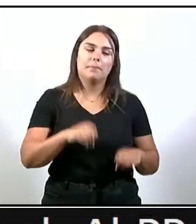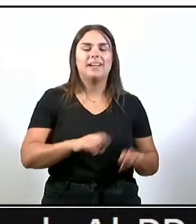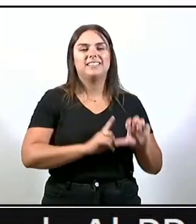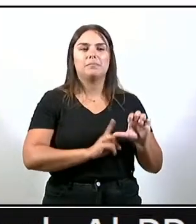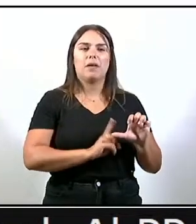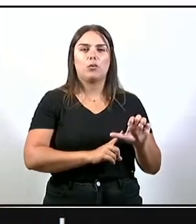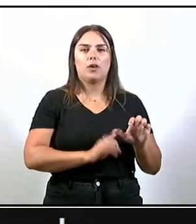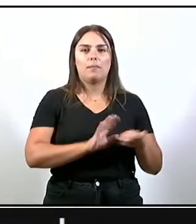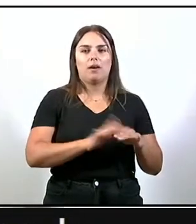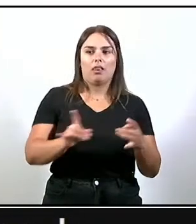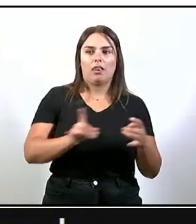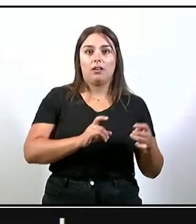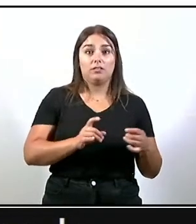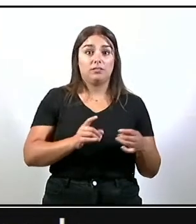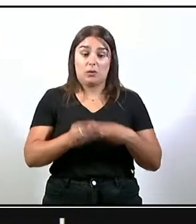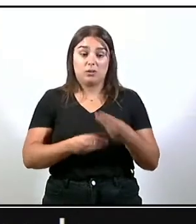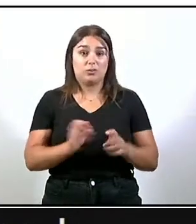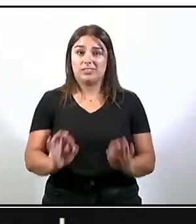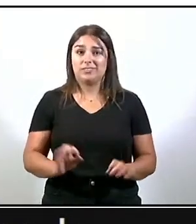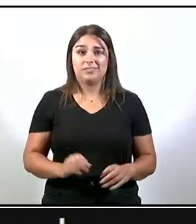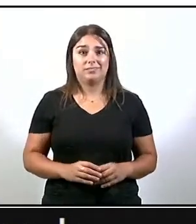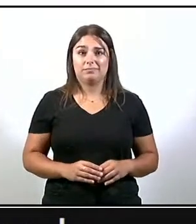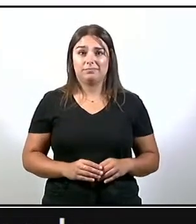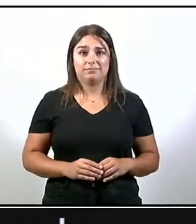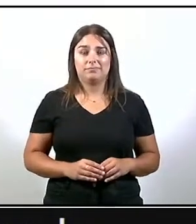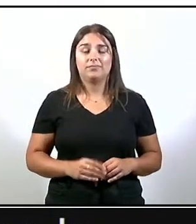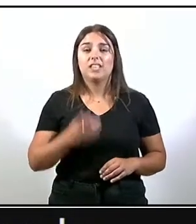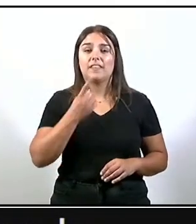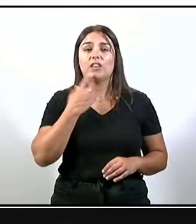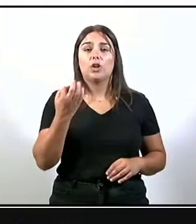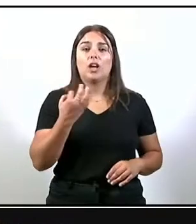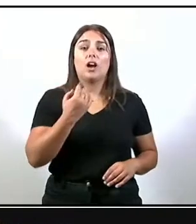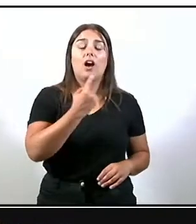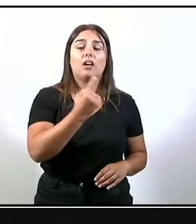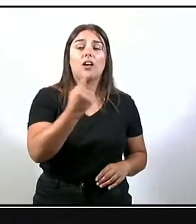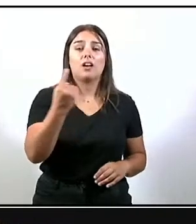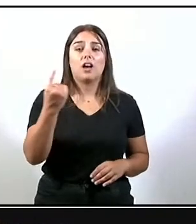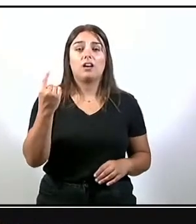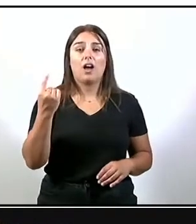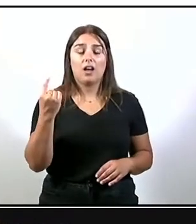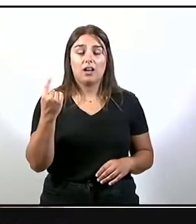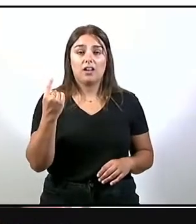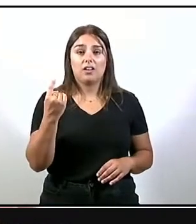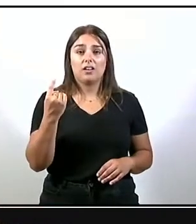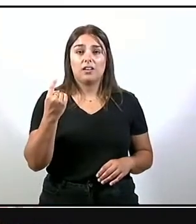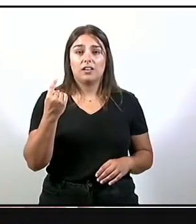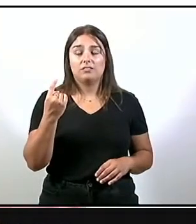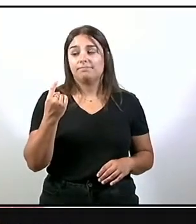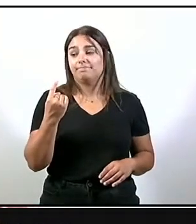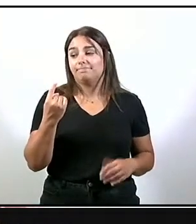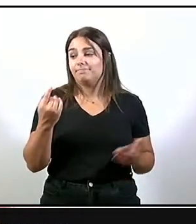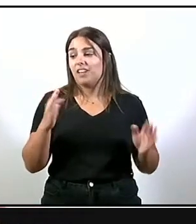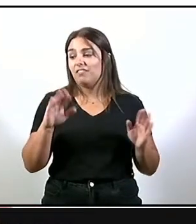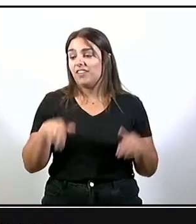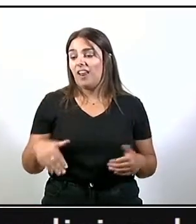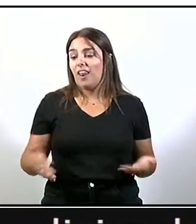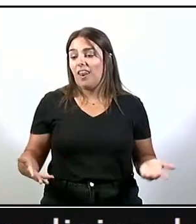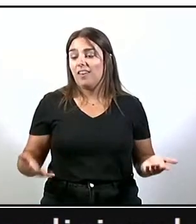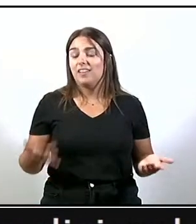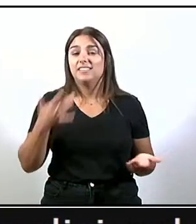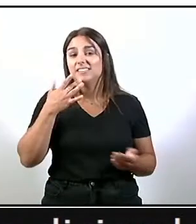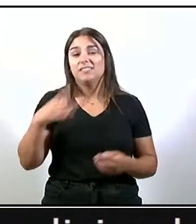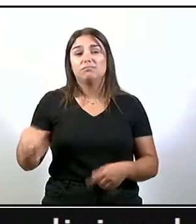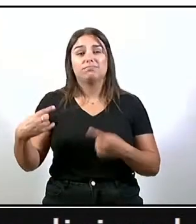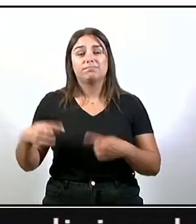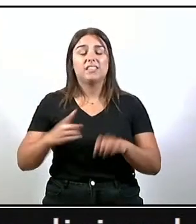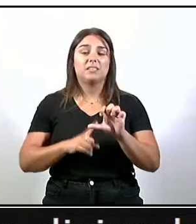tape. Y lo ha tapado. Como diciendo, aquí cada uno hace... Se están jugando una partida que no tiene nada que ver